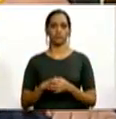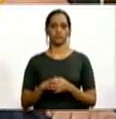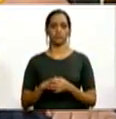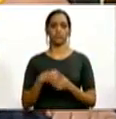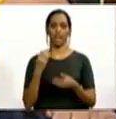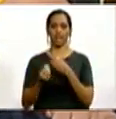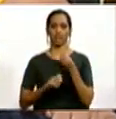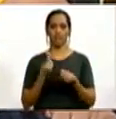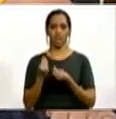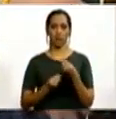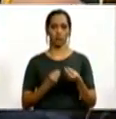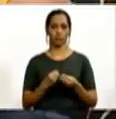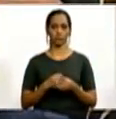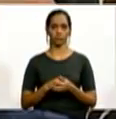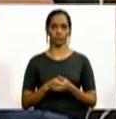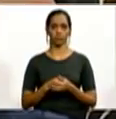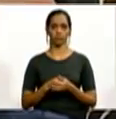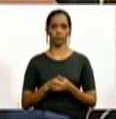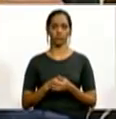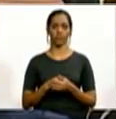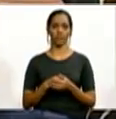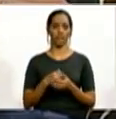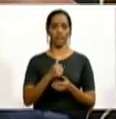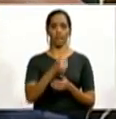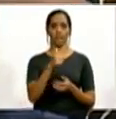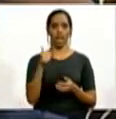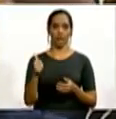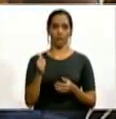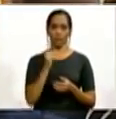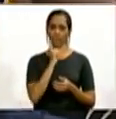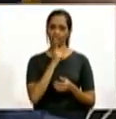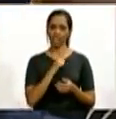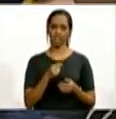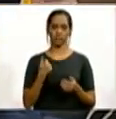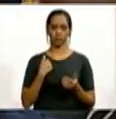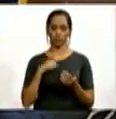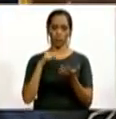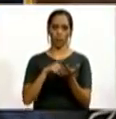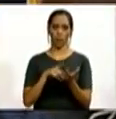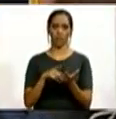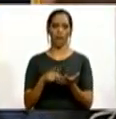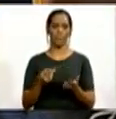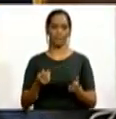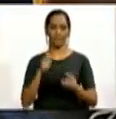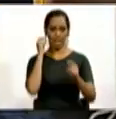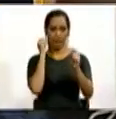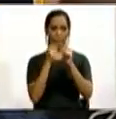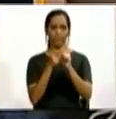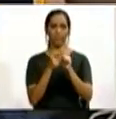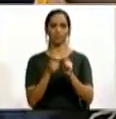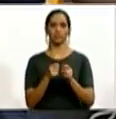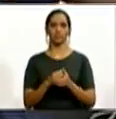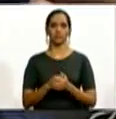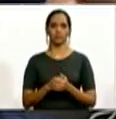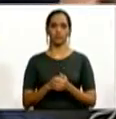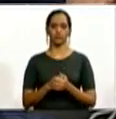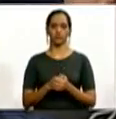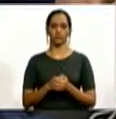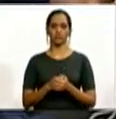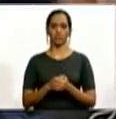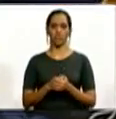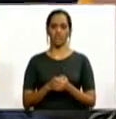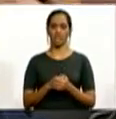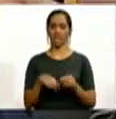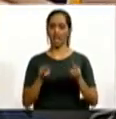realizaron, ya que cada vez, ¿te acuerdas que él decía? No, cada vez que yo aparezco al aire aparece la esperanza y se revalorizan las viviendas